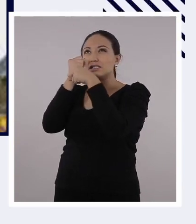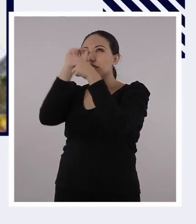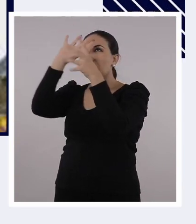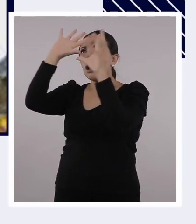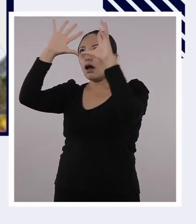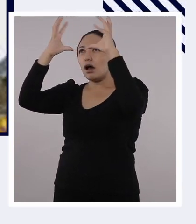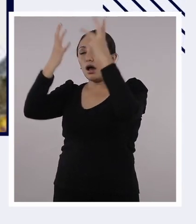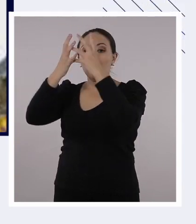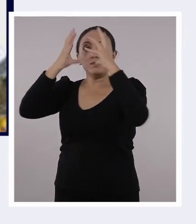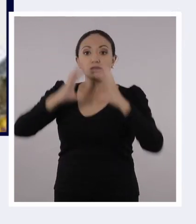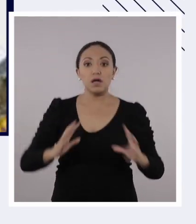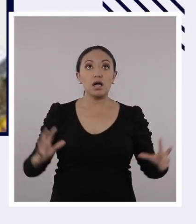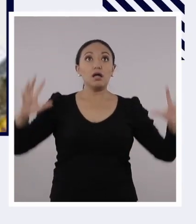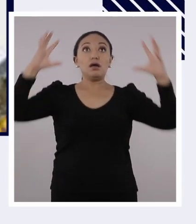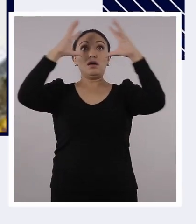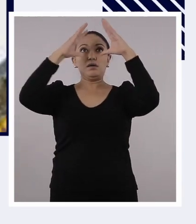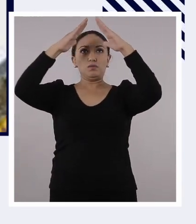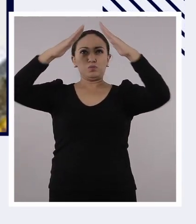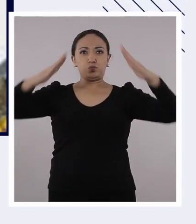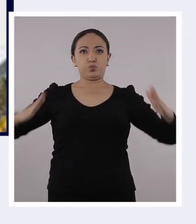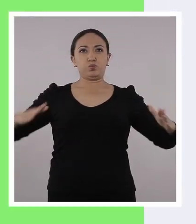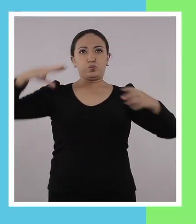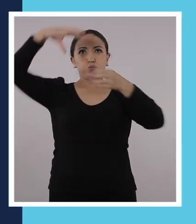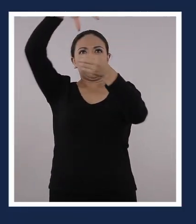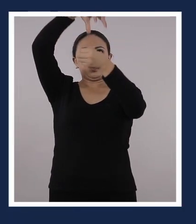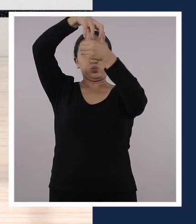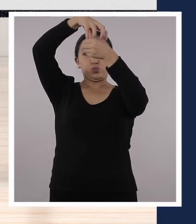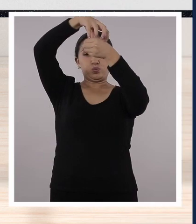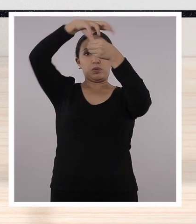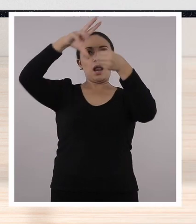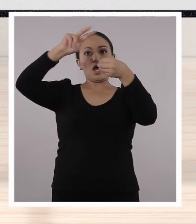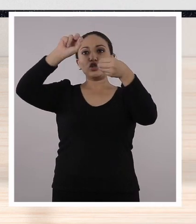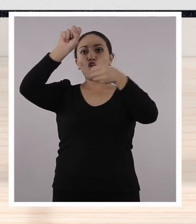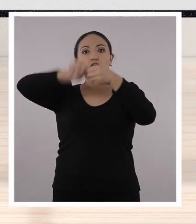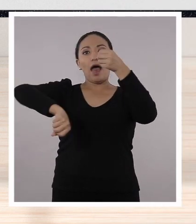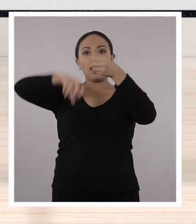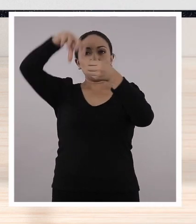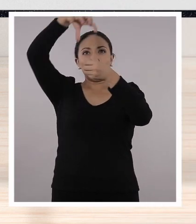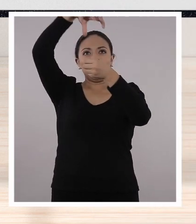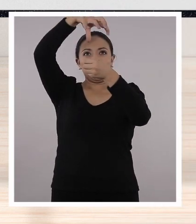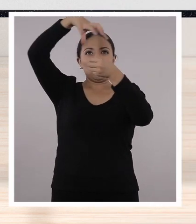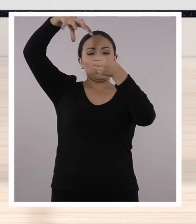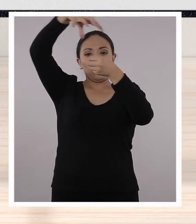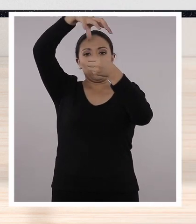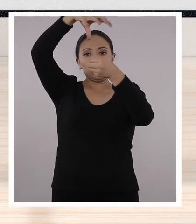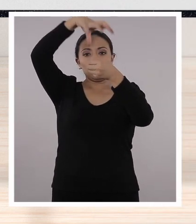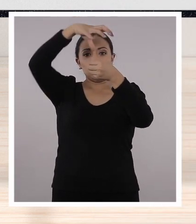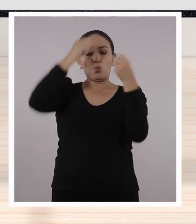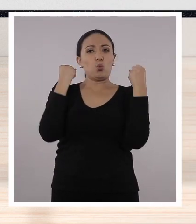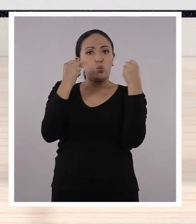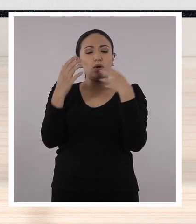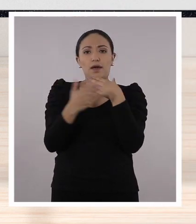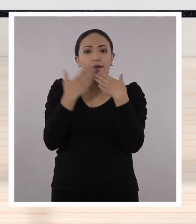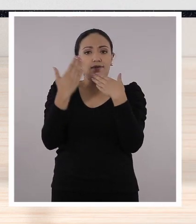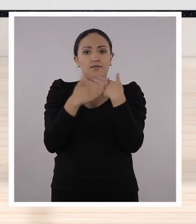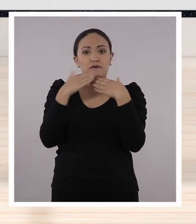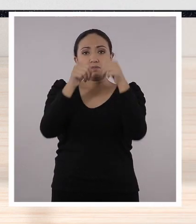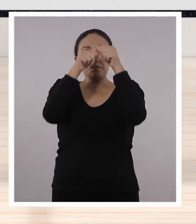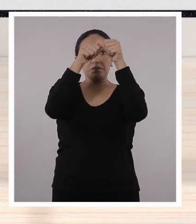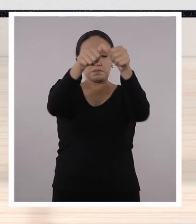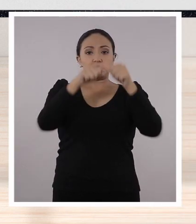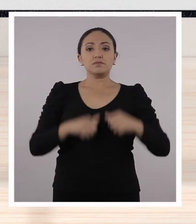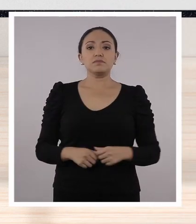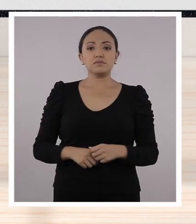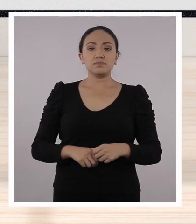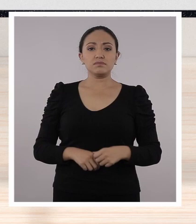aluminio para poder ponerla sobre la bola y que ésta no se vaya oxidando o se vaya dañando con el tiempo y que sea súper